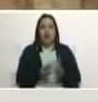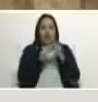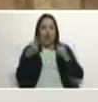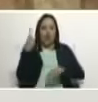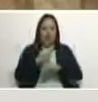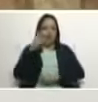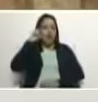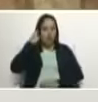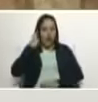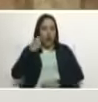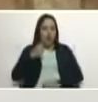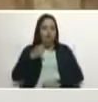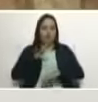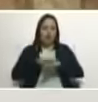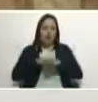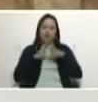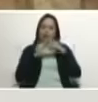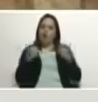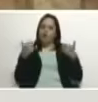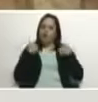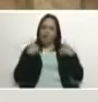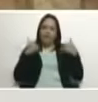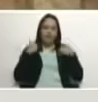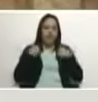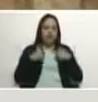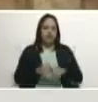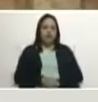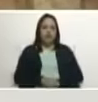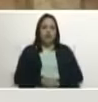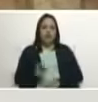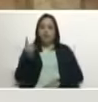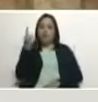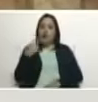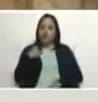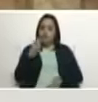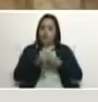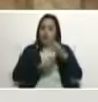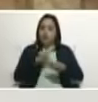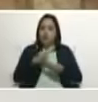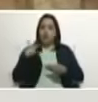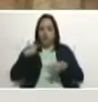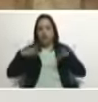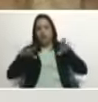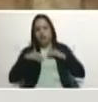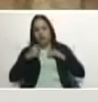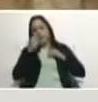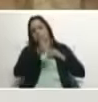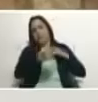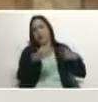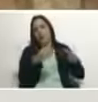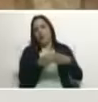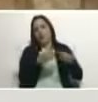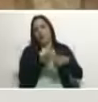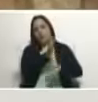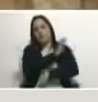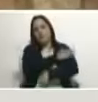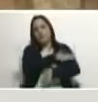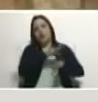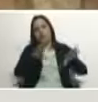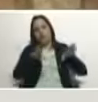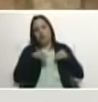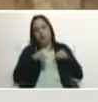recordarlo porque todos lo sufrimos. Lo primero que yo hice fue reconocer el triunfo de la